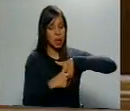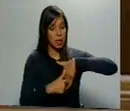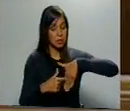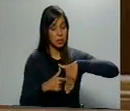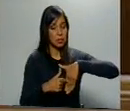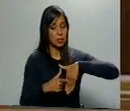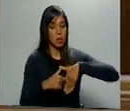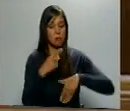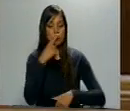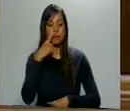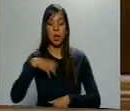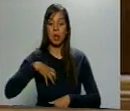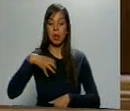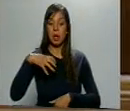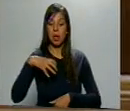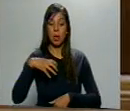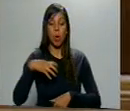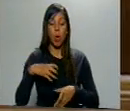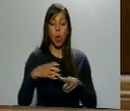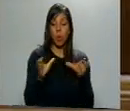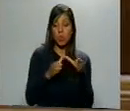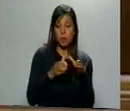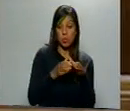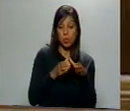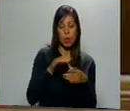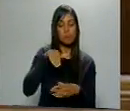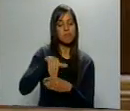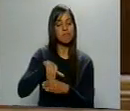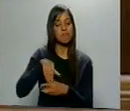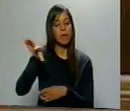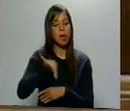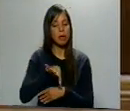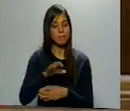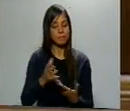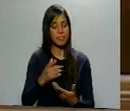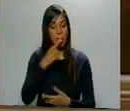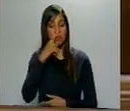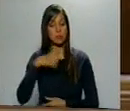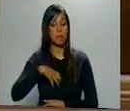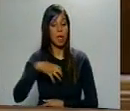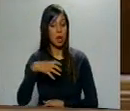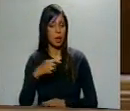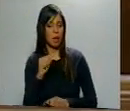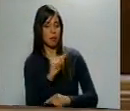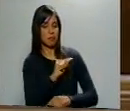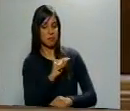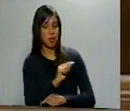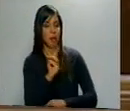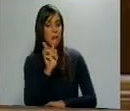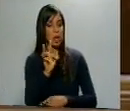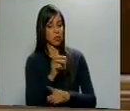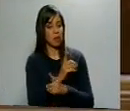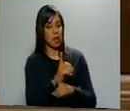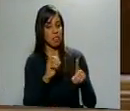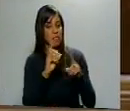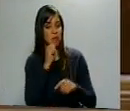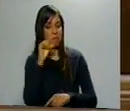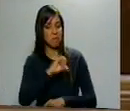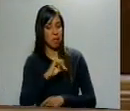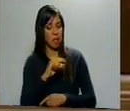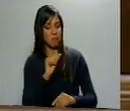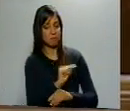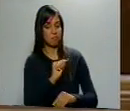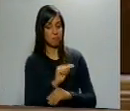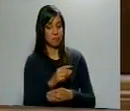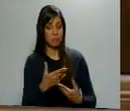las élites son electas por minorías. Y esas mismas élites pretenden criticar la democracia venezolana, donde sus